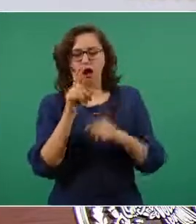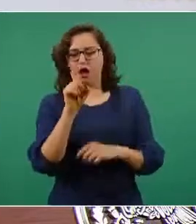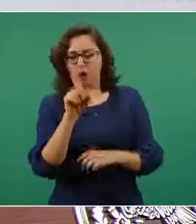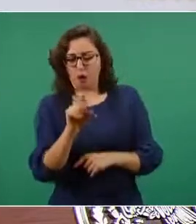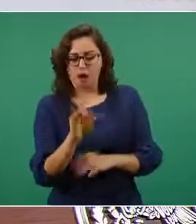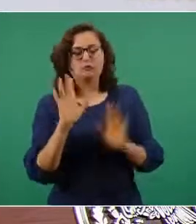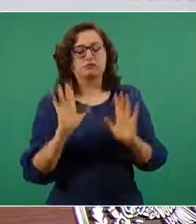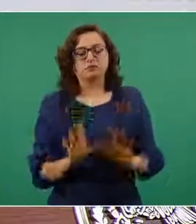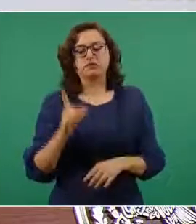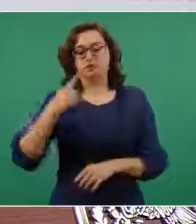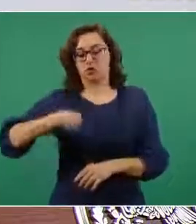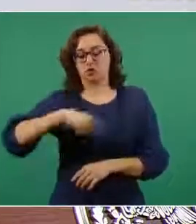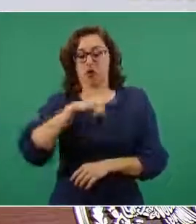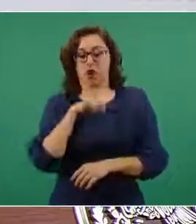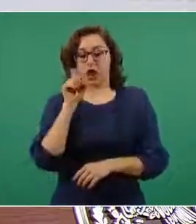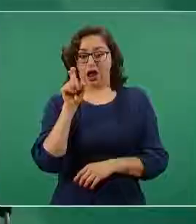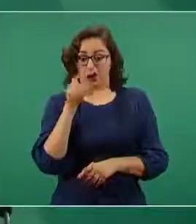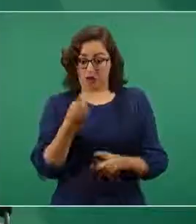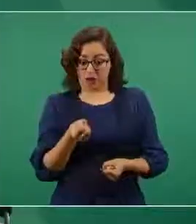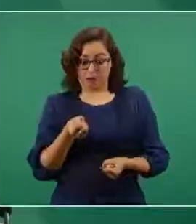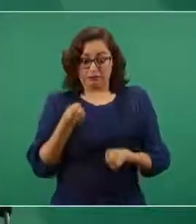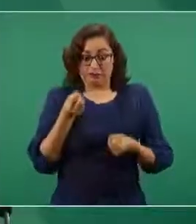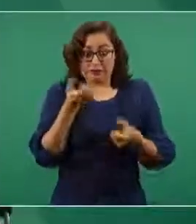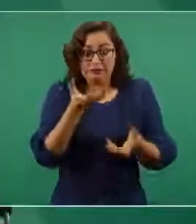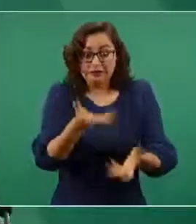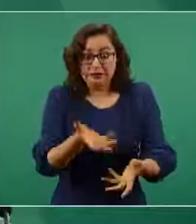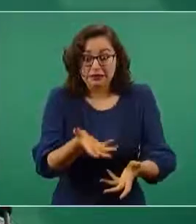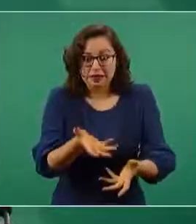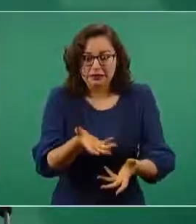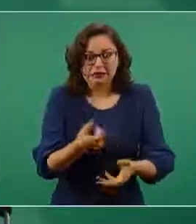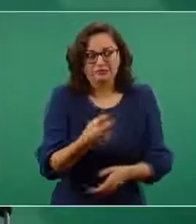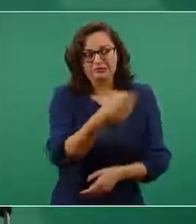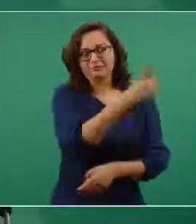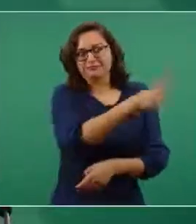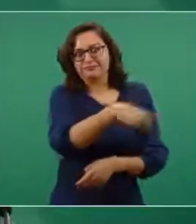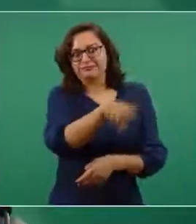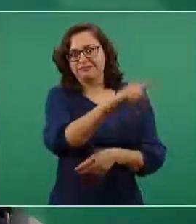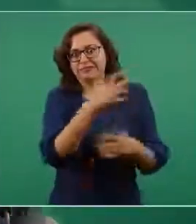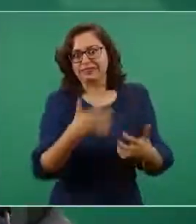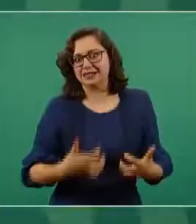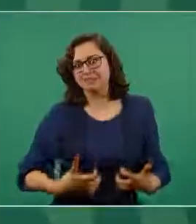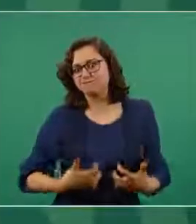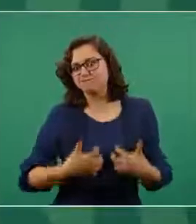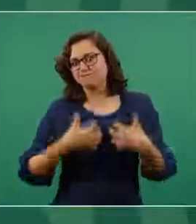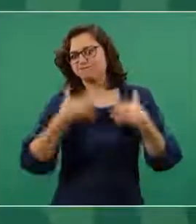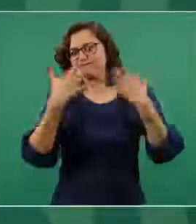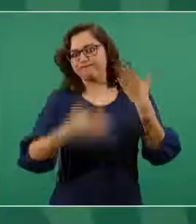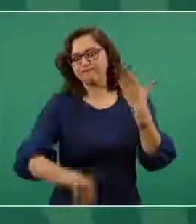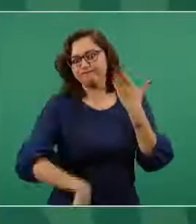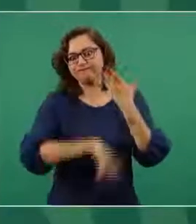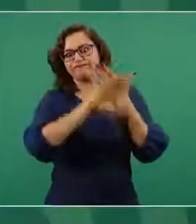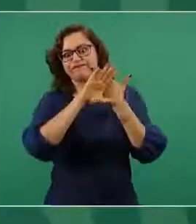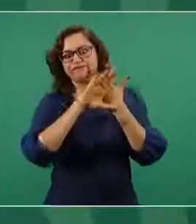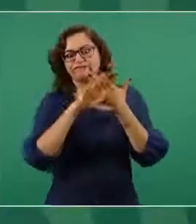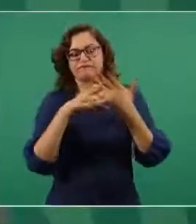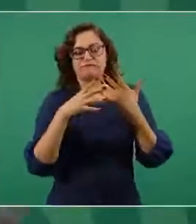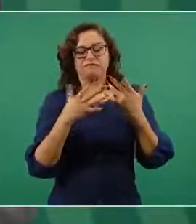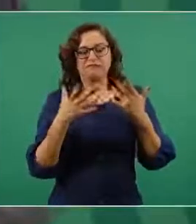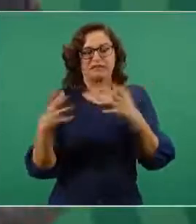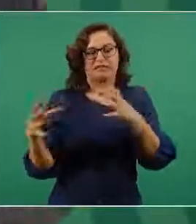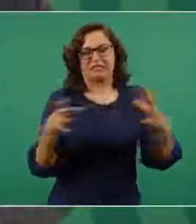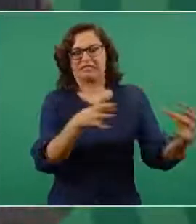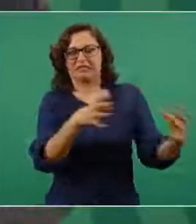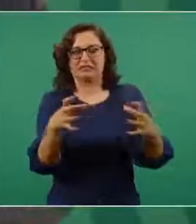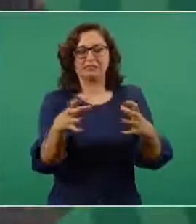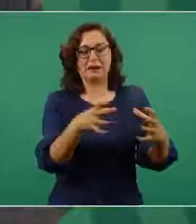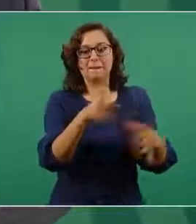¿sí?, va a haber una protesta. Y nosotros lo que queremos es convencer,